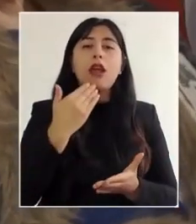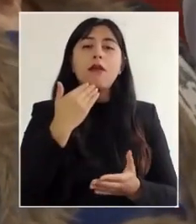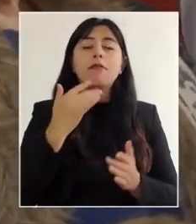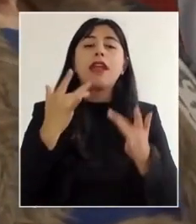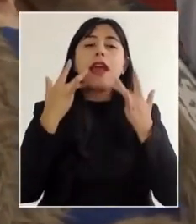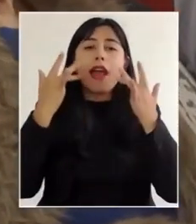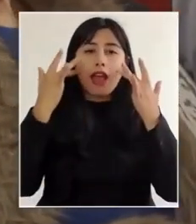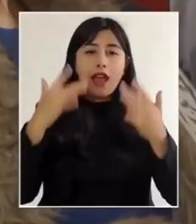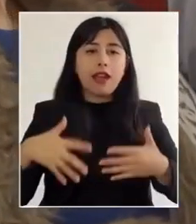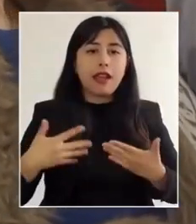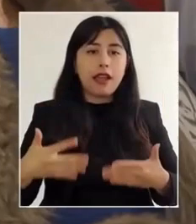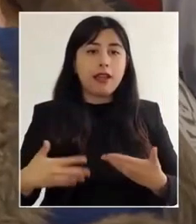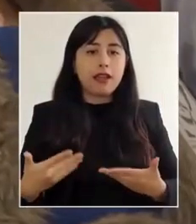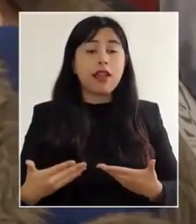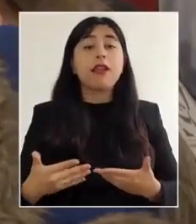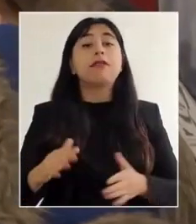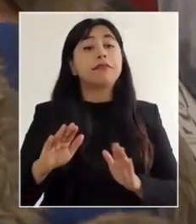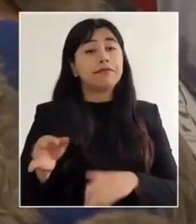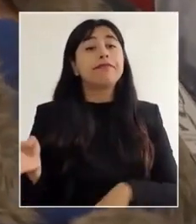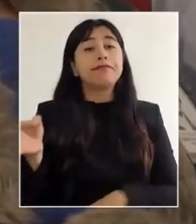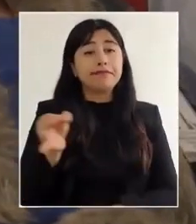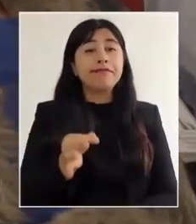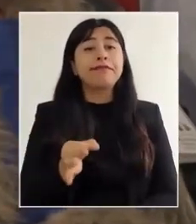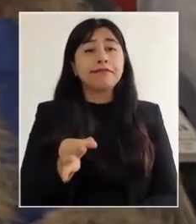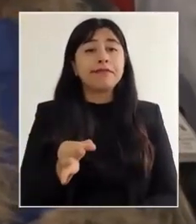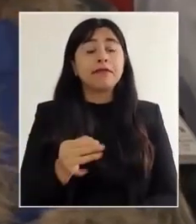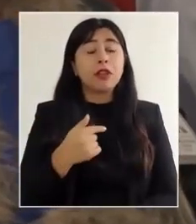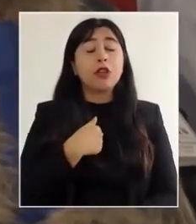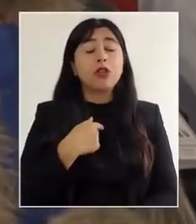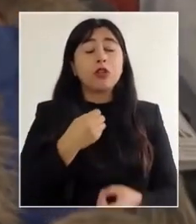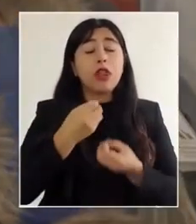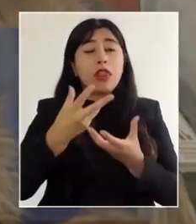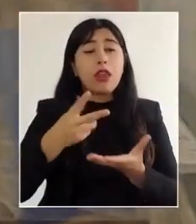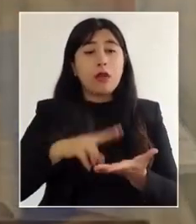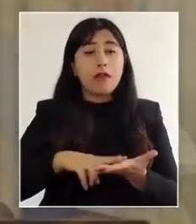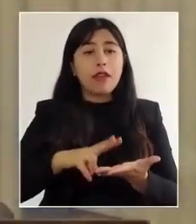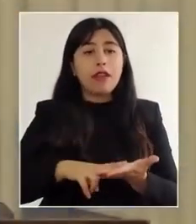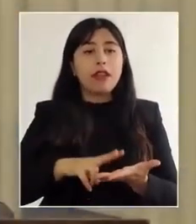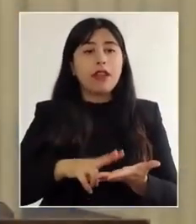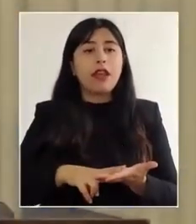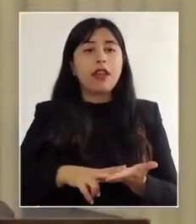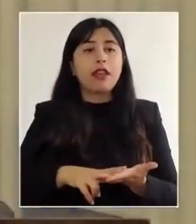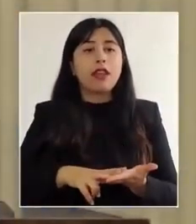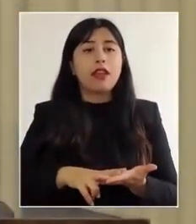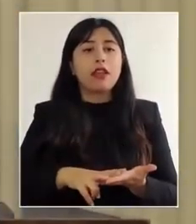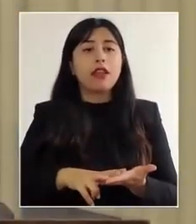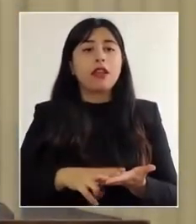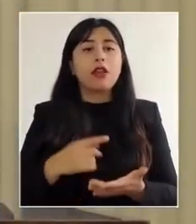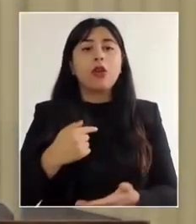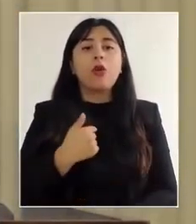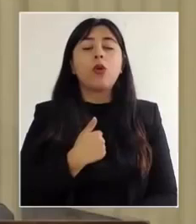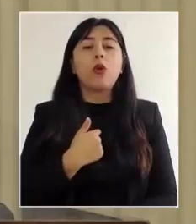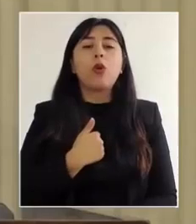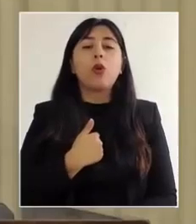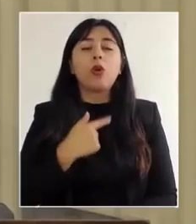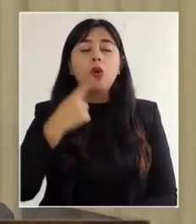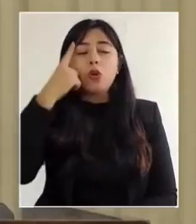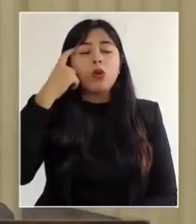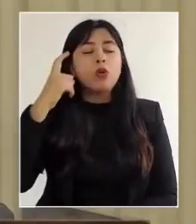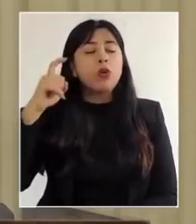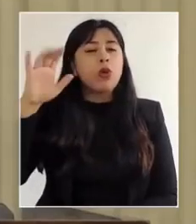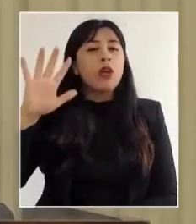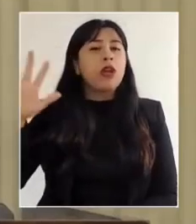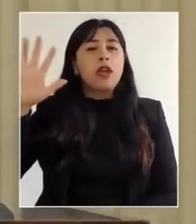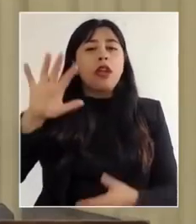por muy como bien mencionaba ahí lo que digo es verdad cuando uno tiene un sueño colectivo